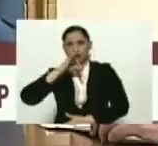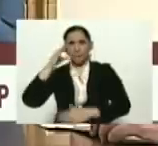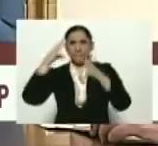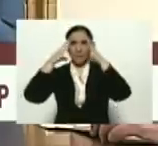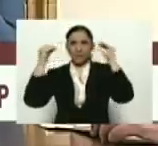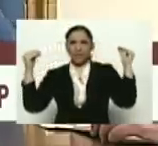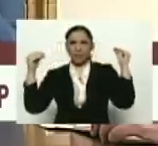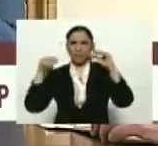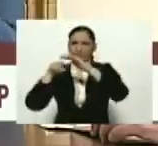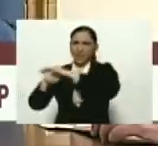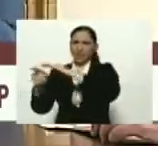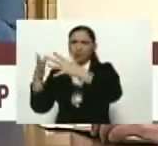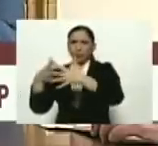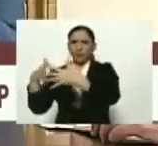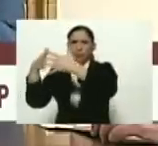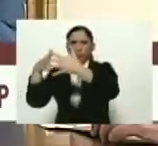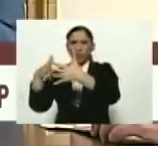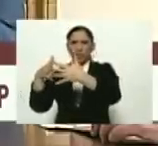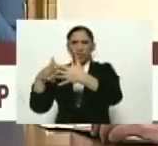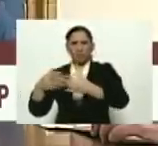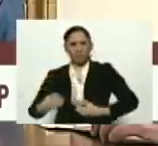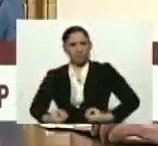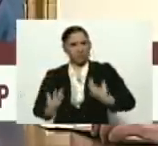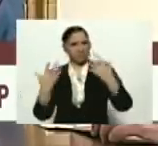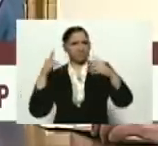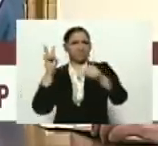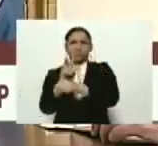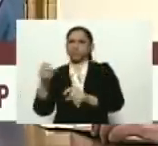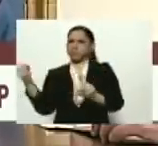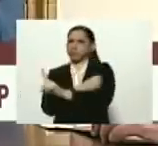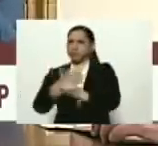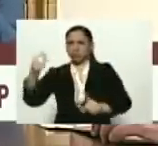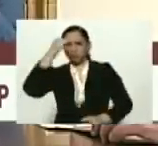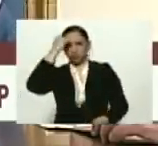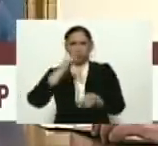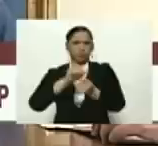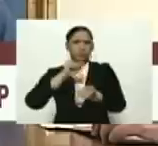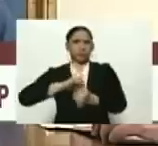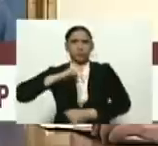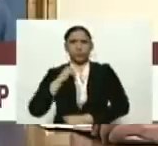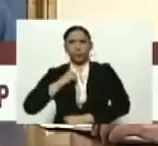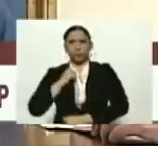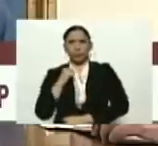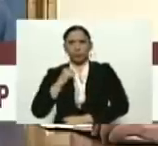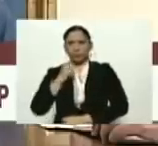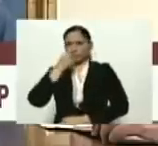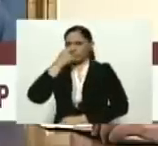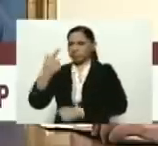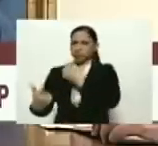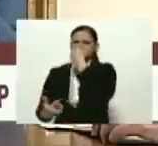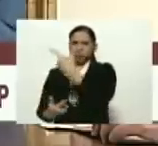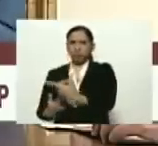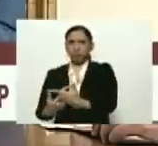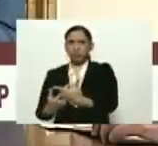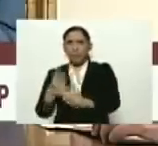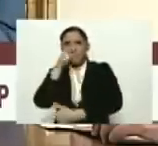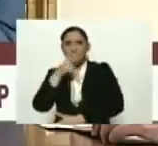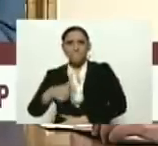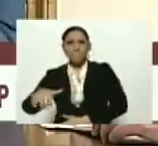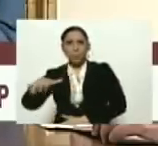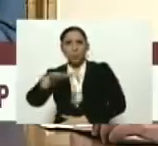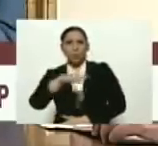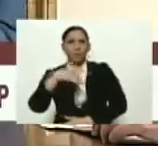adentro, la expresión de violencia es la brutalidad policial, el desprecio al pueblo